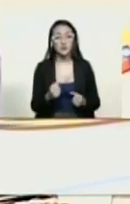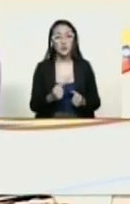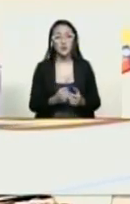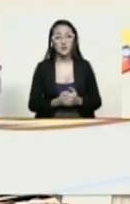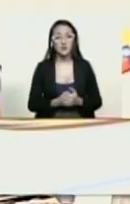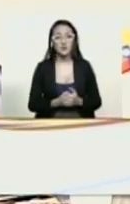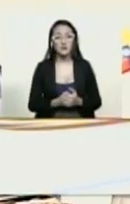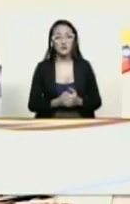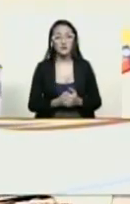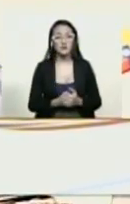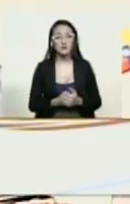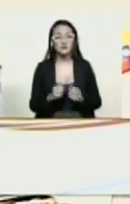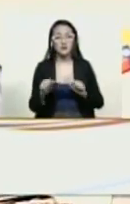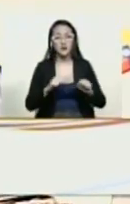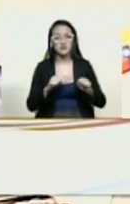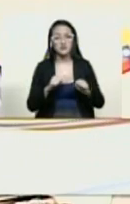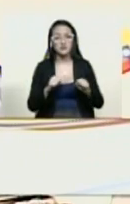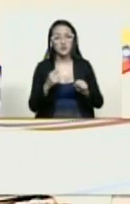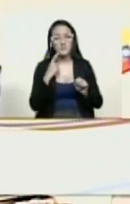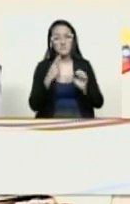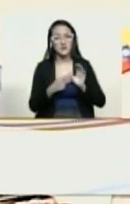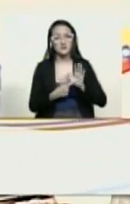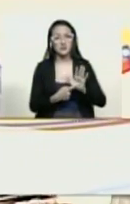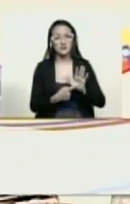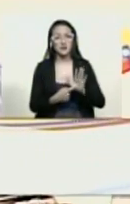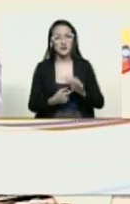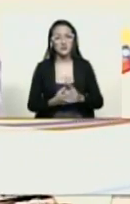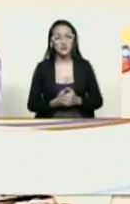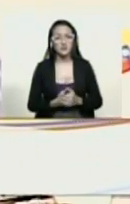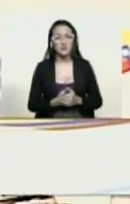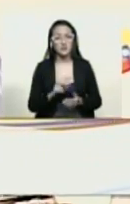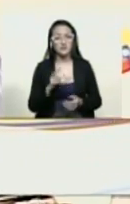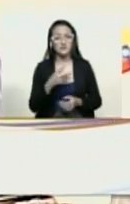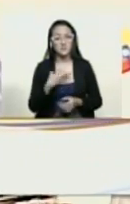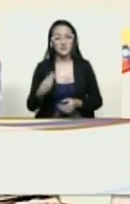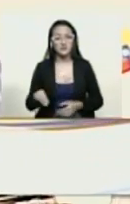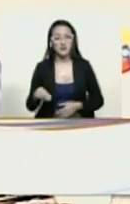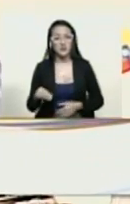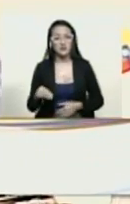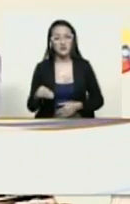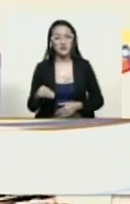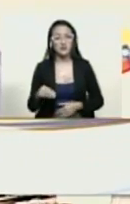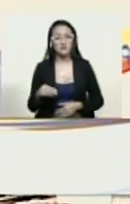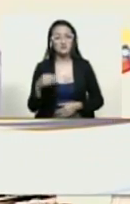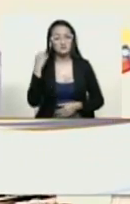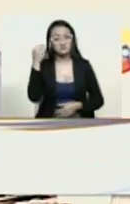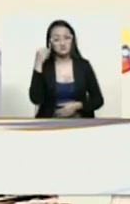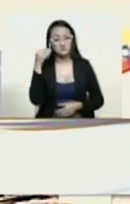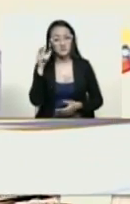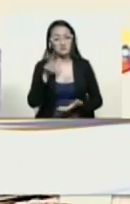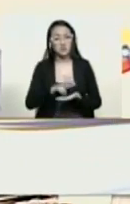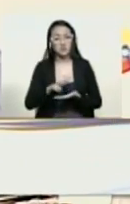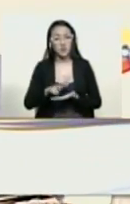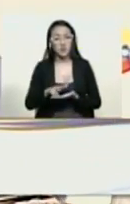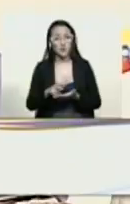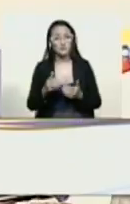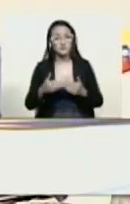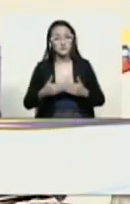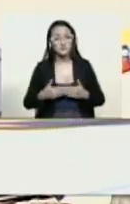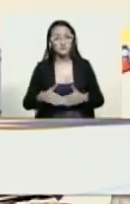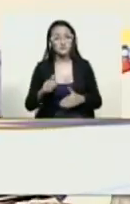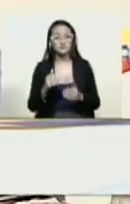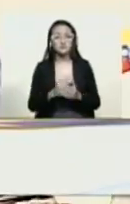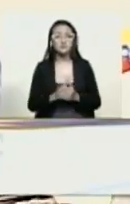y a través de unos ejes de acción que se lo estamos presentando a la vicepresidenta para su consideración para llevar a cabo